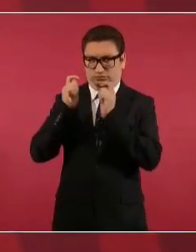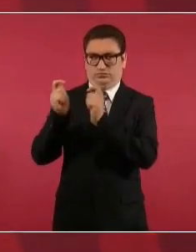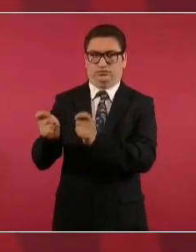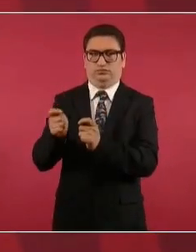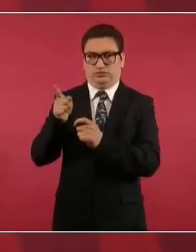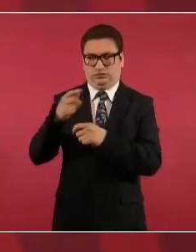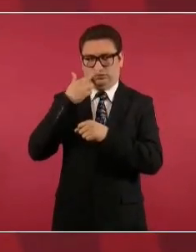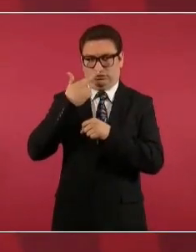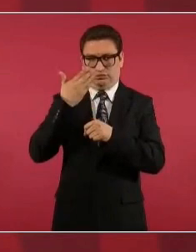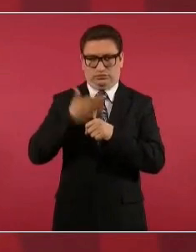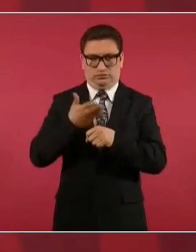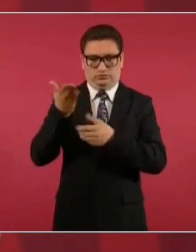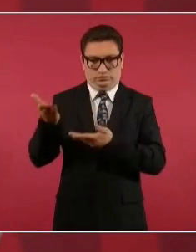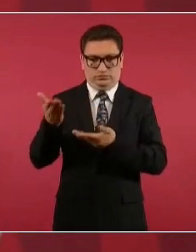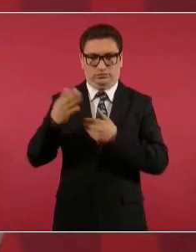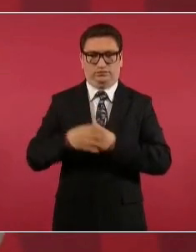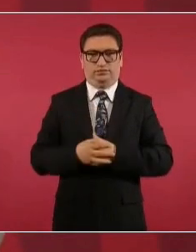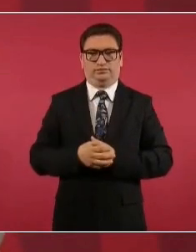responsable de la